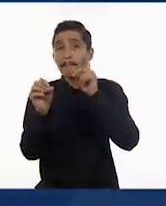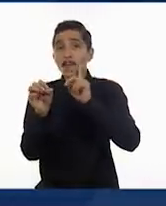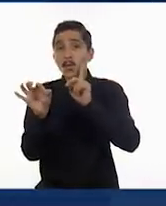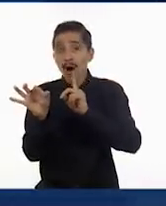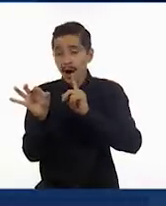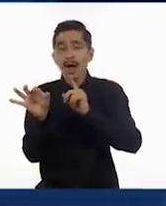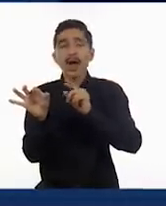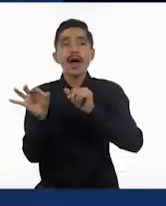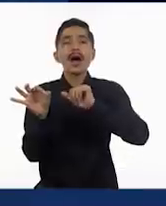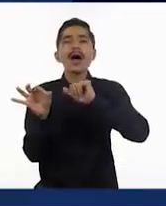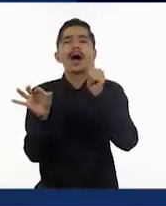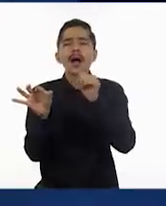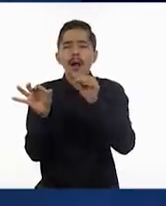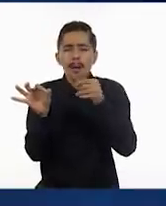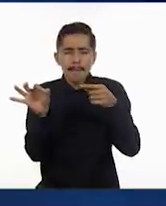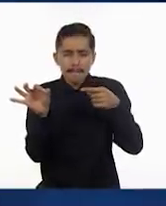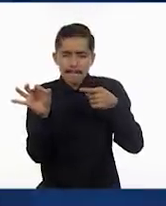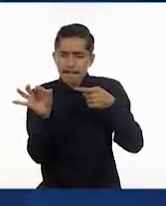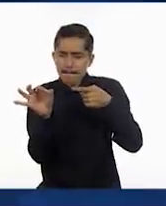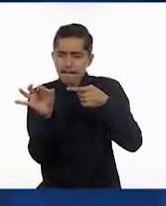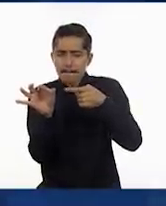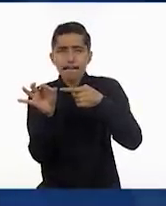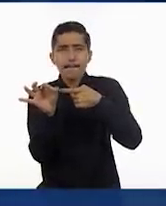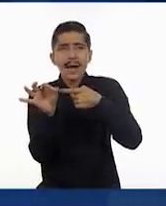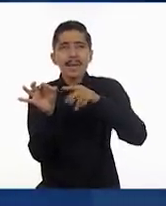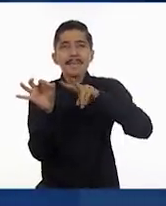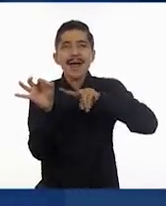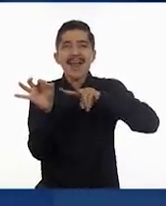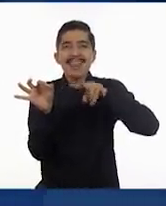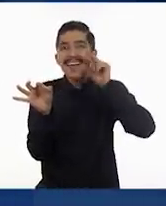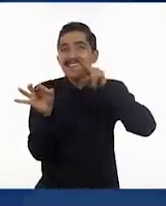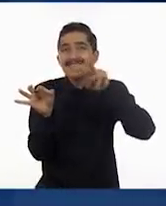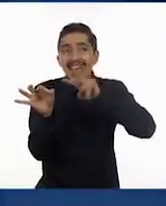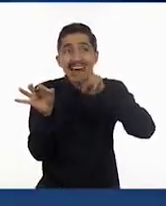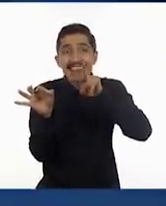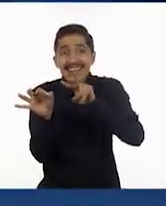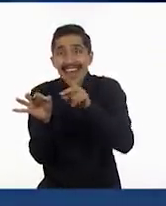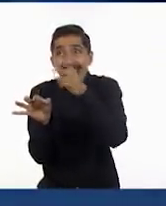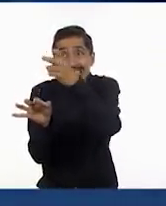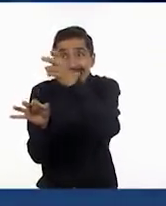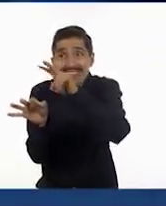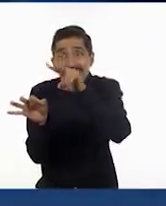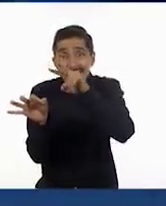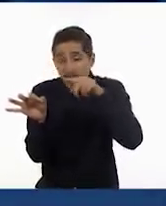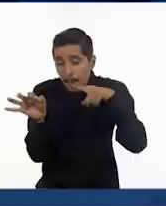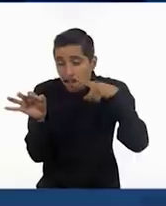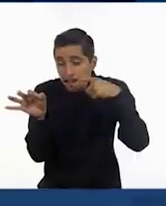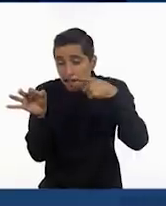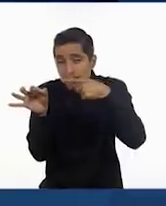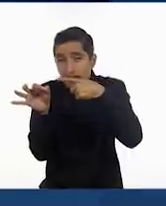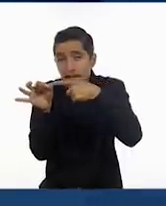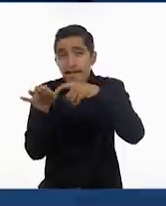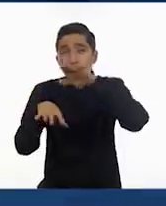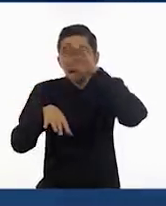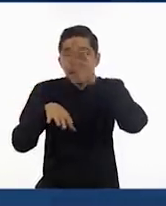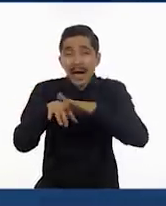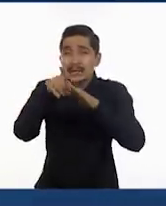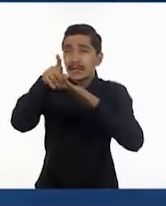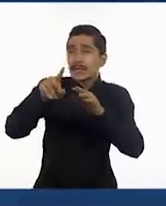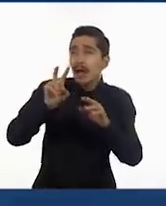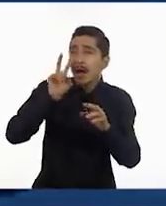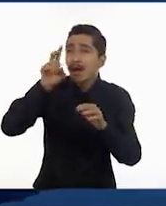son esos filamentos ahí que se ven de color verde. Y ya, si se enfocan un poquito más en la